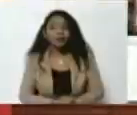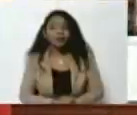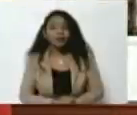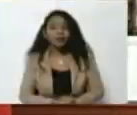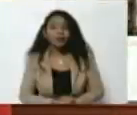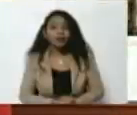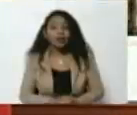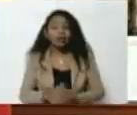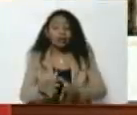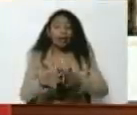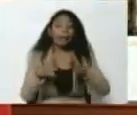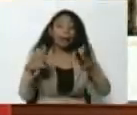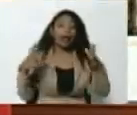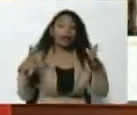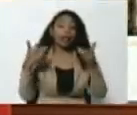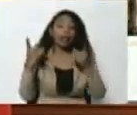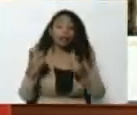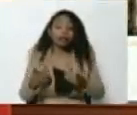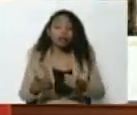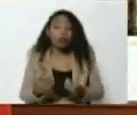Vergación, tremenda decisión.